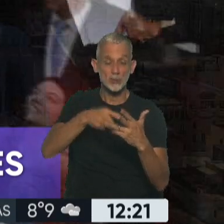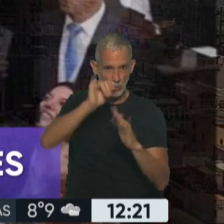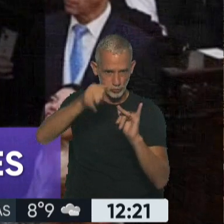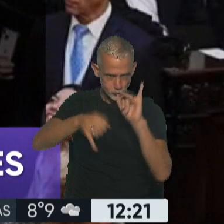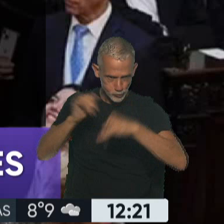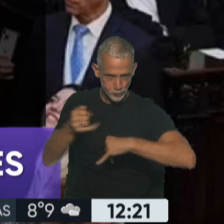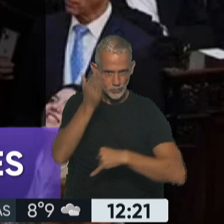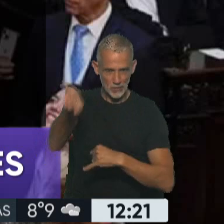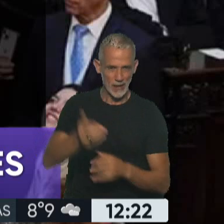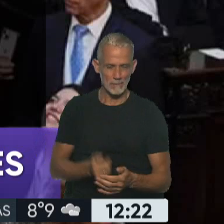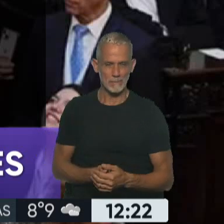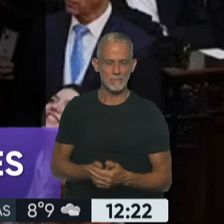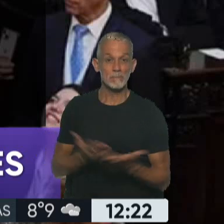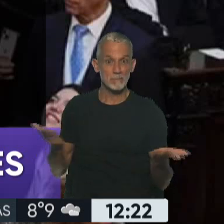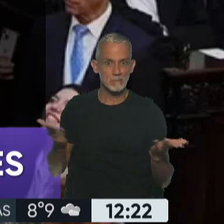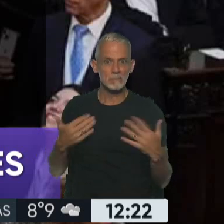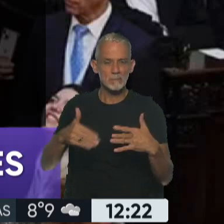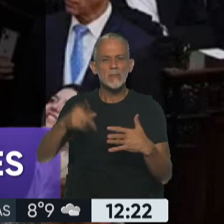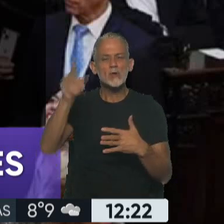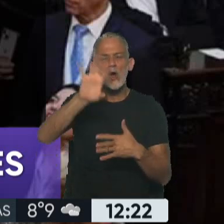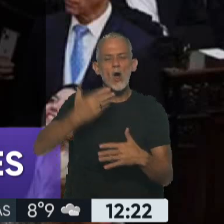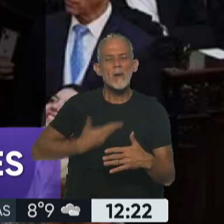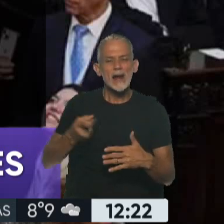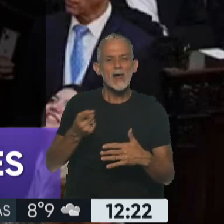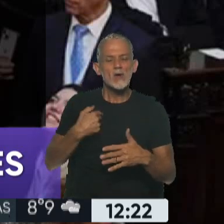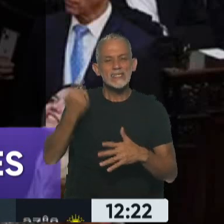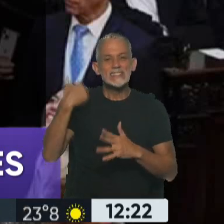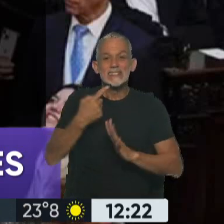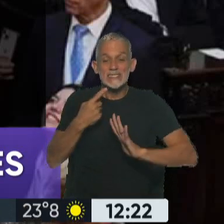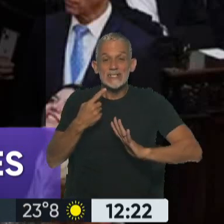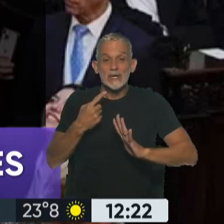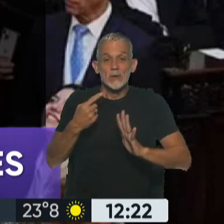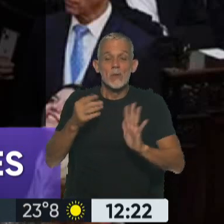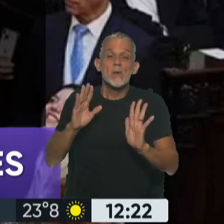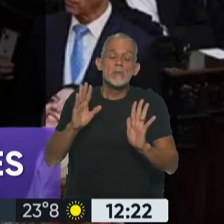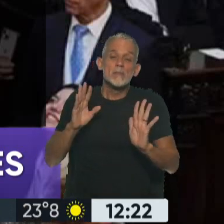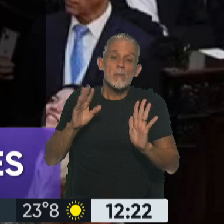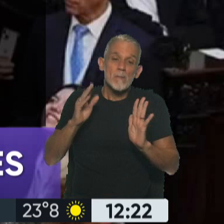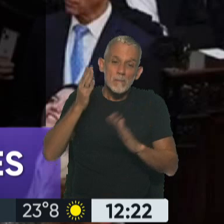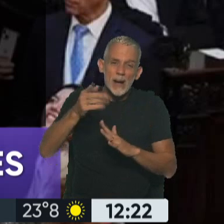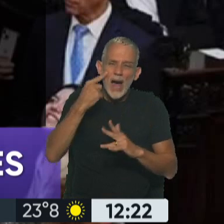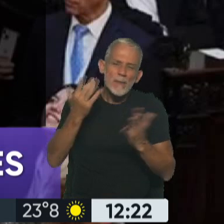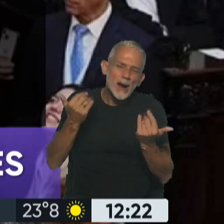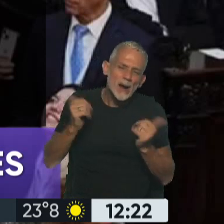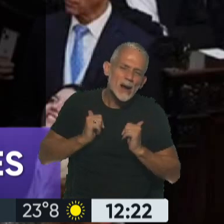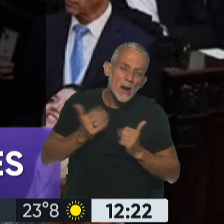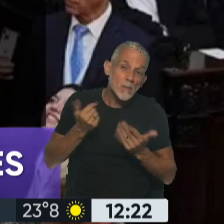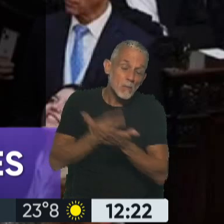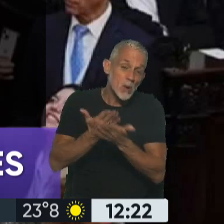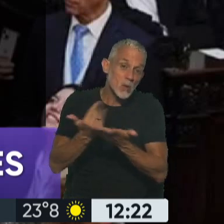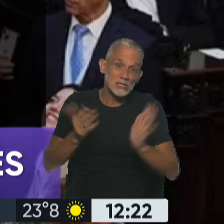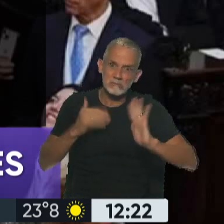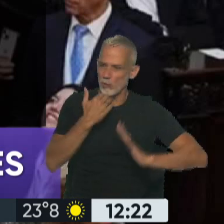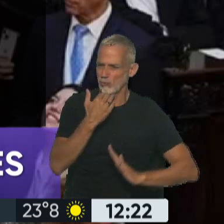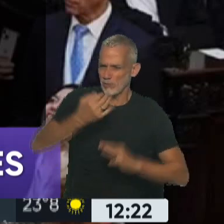Sí, justamente gran parte de los gobernadores que decíamos van a estar por lo menos escuchando, ¿no?, las propuestas. No